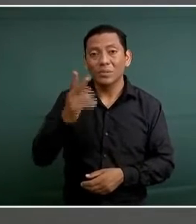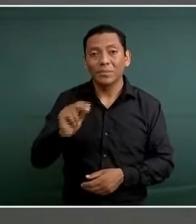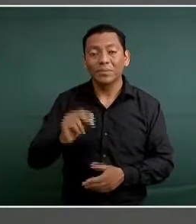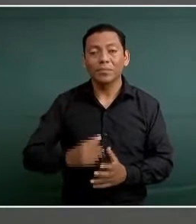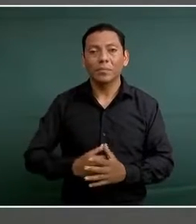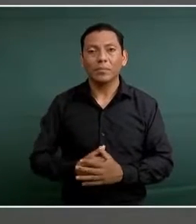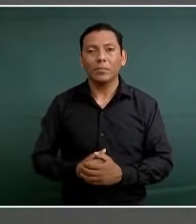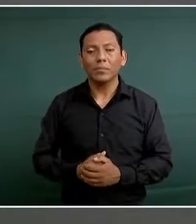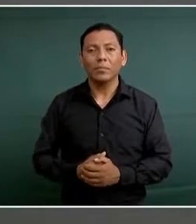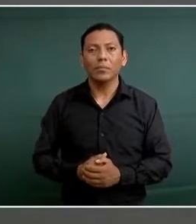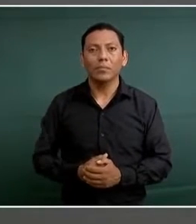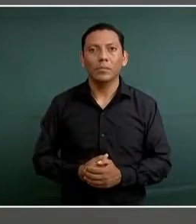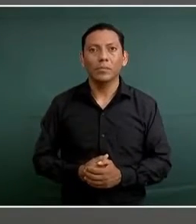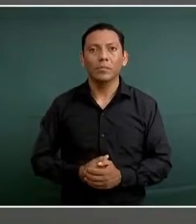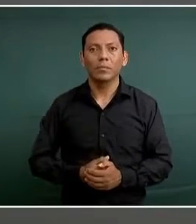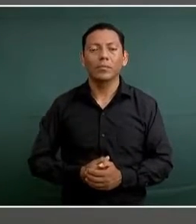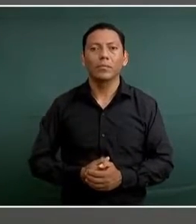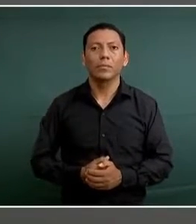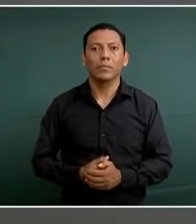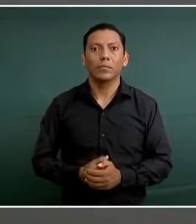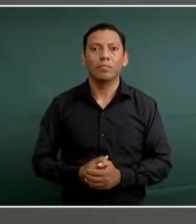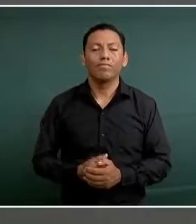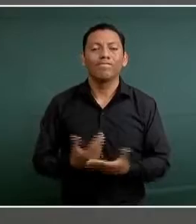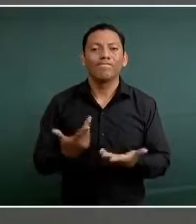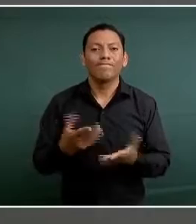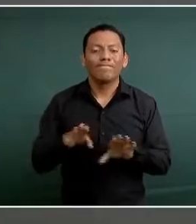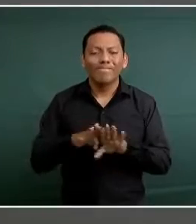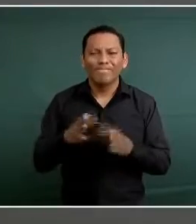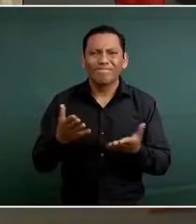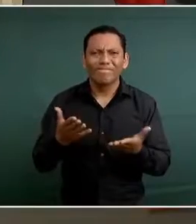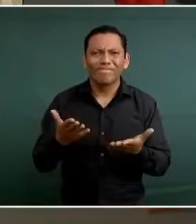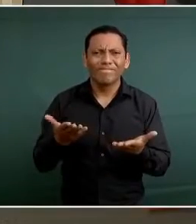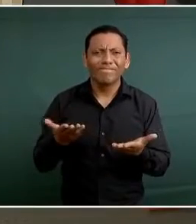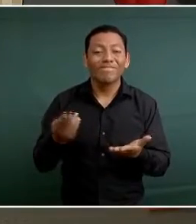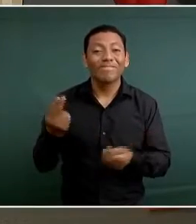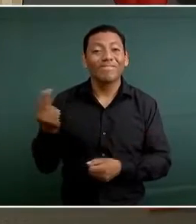entonces es buscar un equilibrio